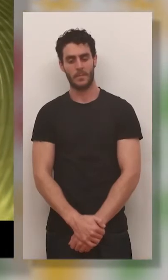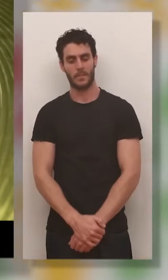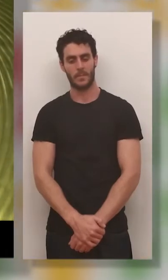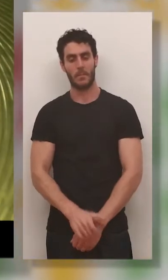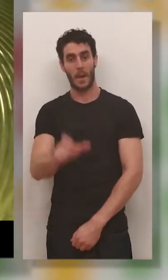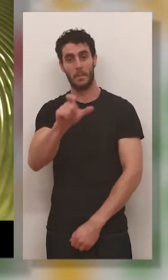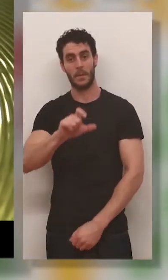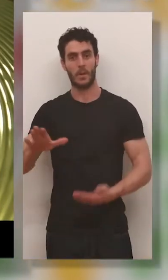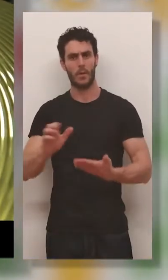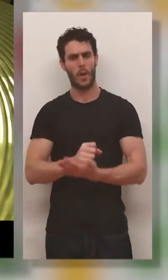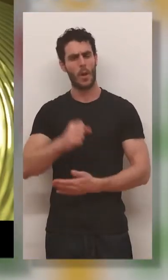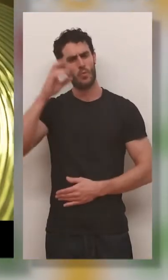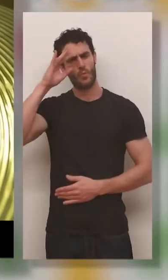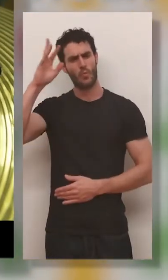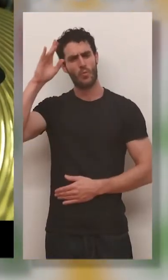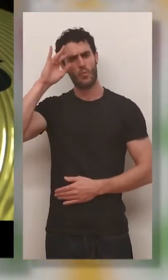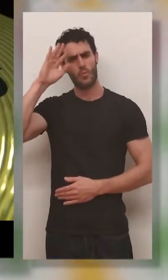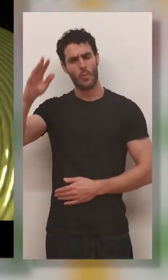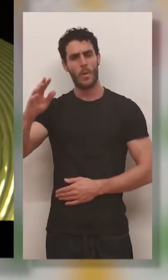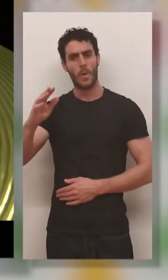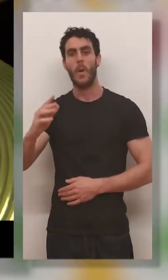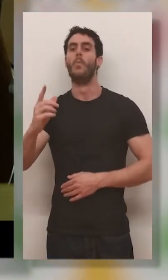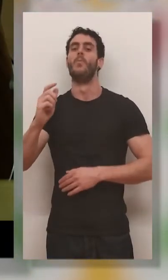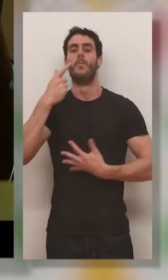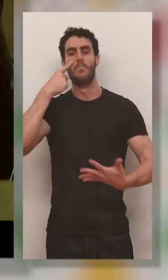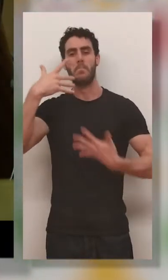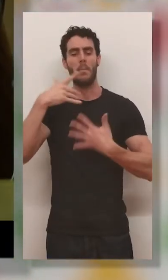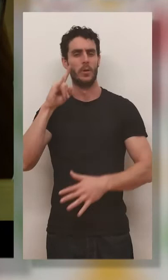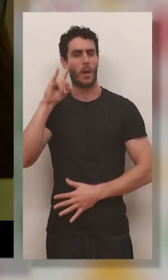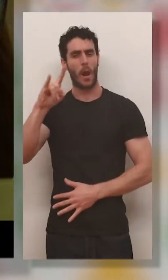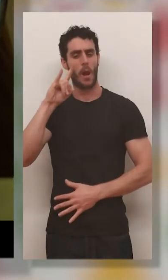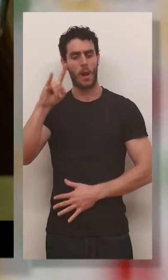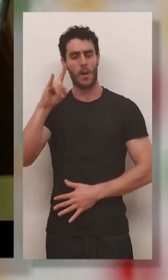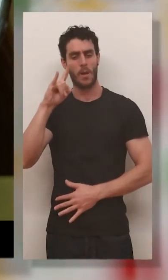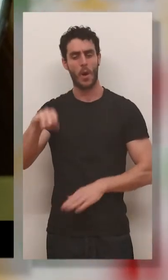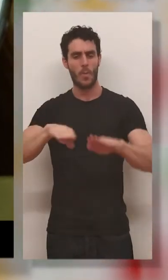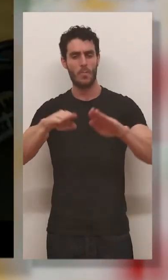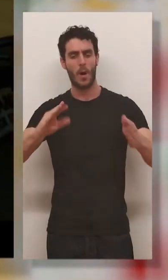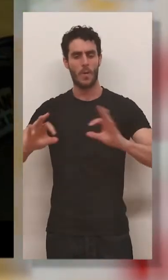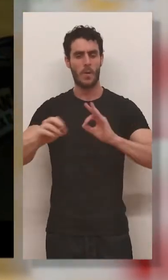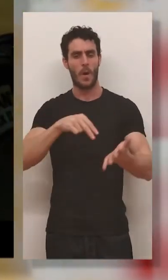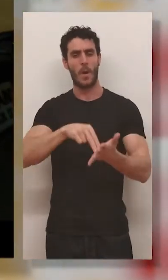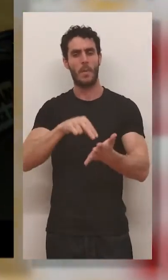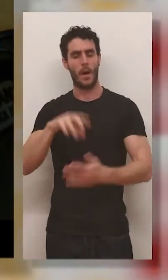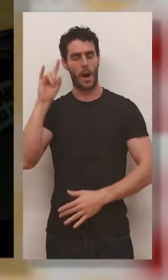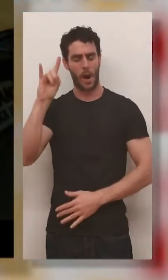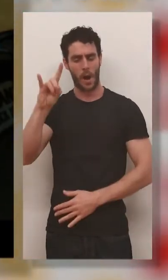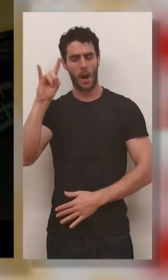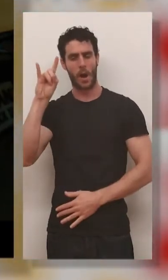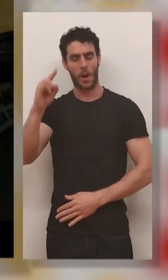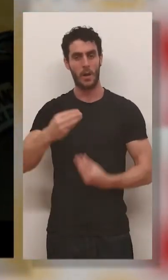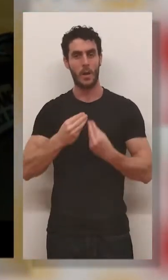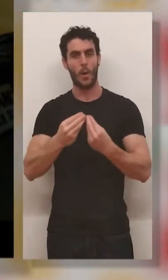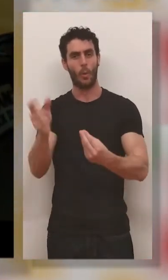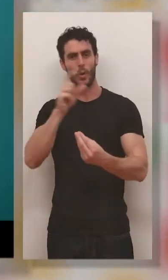Todo el mundo ha soñado alguna vez con ser una estrella del rock, estar encima de un gran escenario y vibrar al ritmo de la música junto a